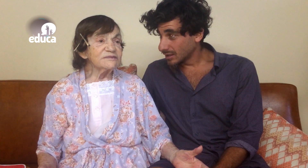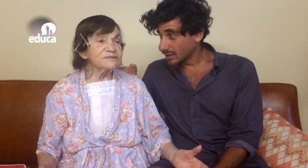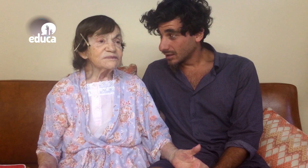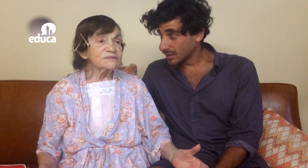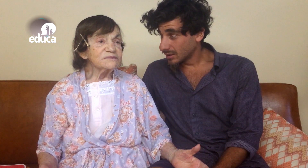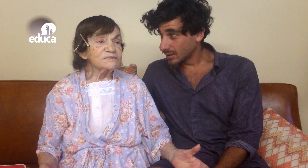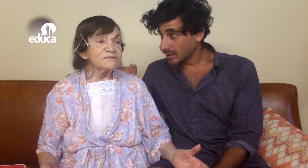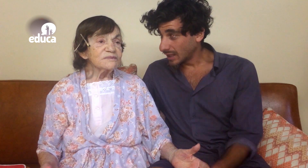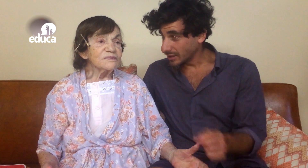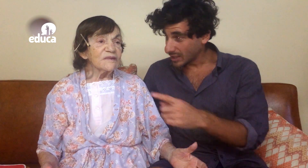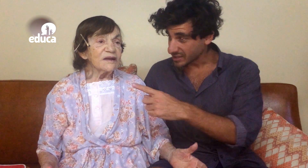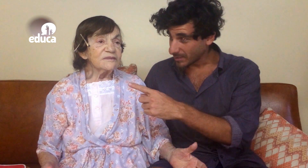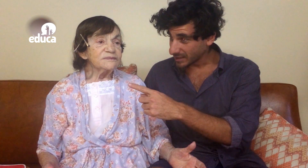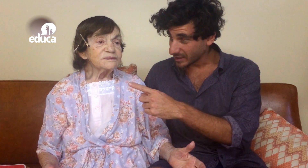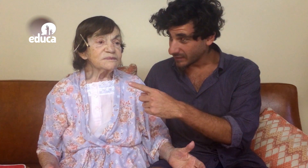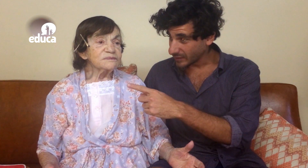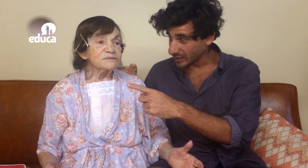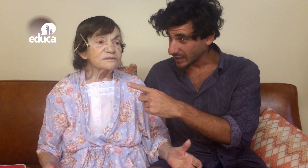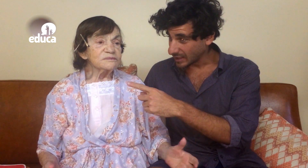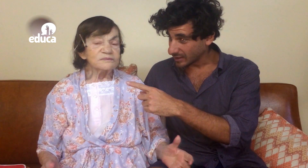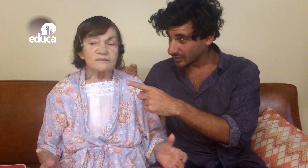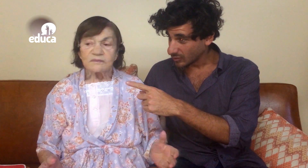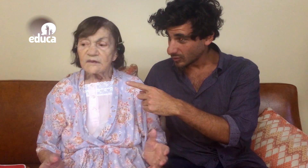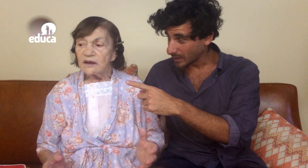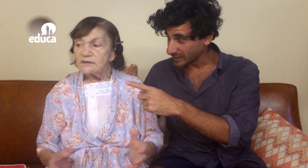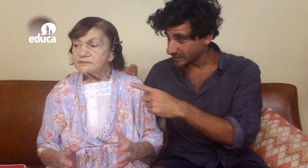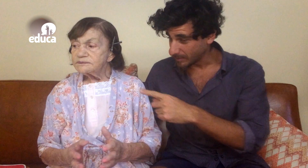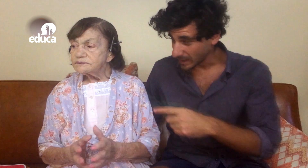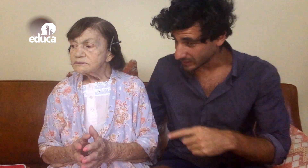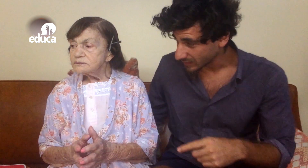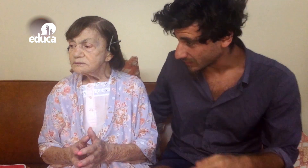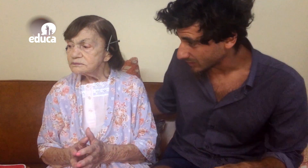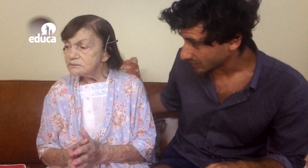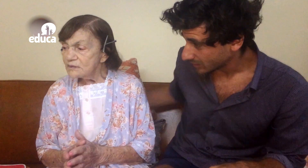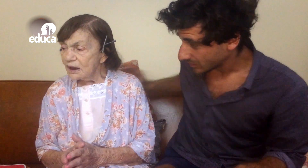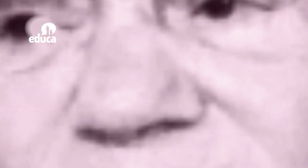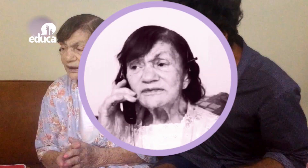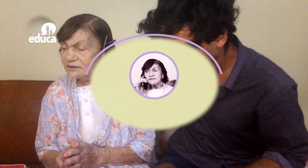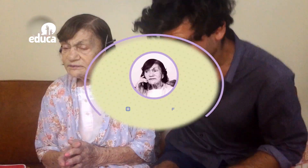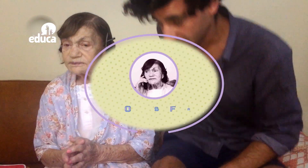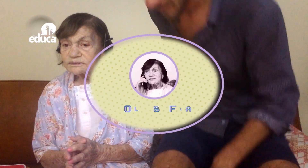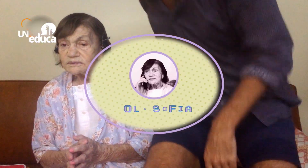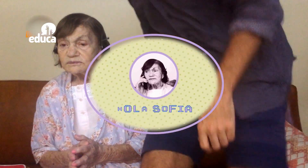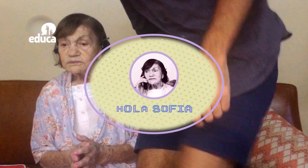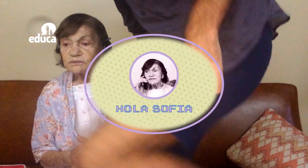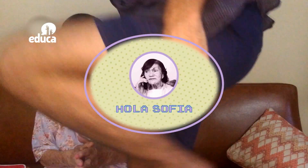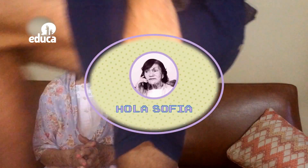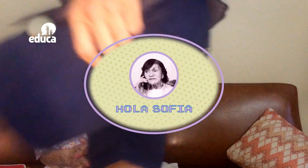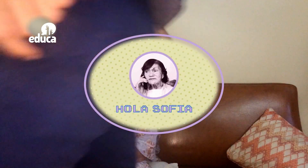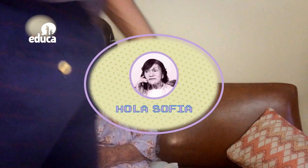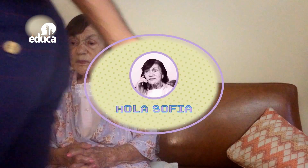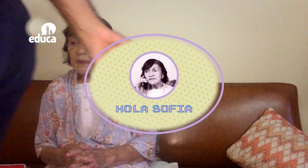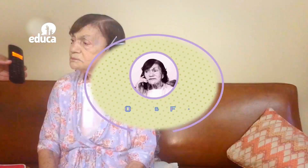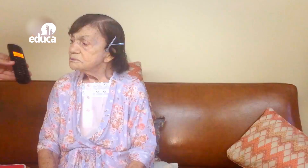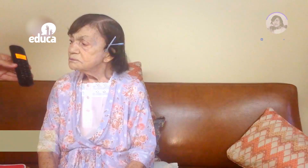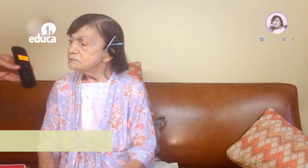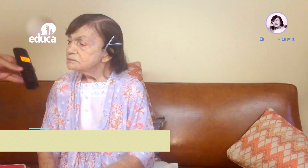hacer hay una llamada telefónica un participante hola sofia